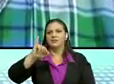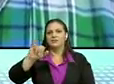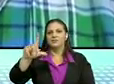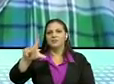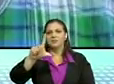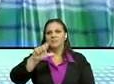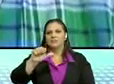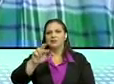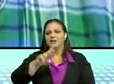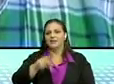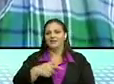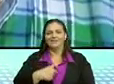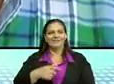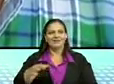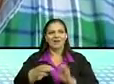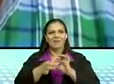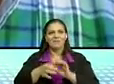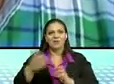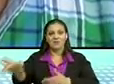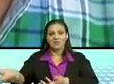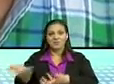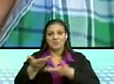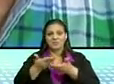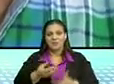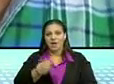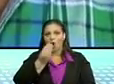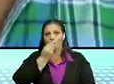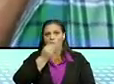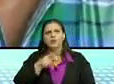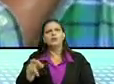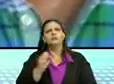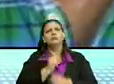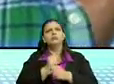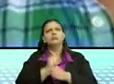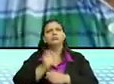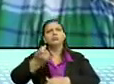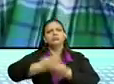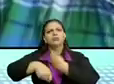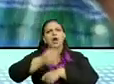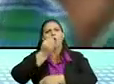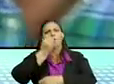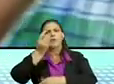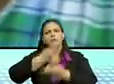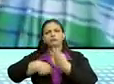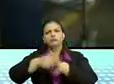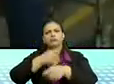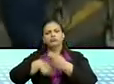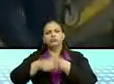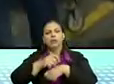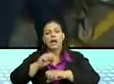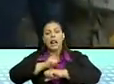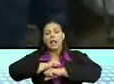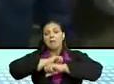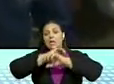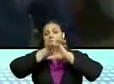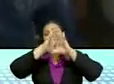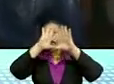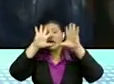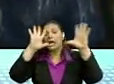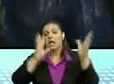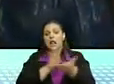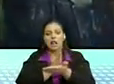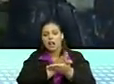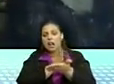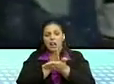lo tenemos. ¡Qué bien, claro! Bollos. Ha venido este amigo el hombre. Es un emprendedor. ¡Eso! Sí, eso es bueno. Por supuesto. De mañana trae los bollos, mira. No ve.